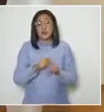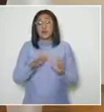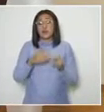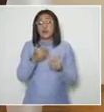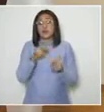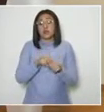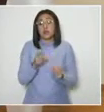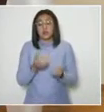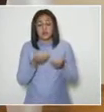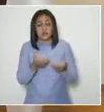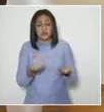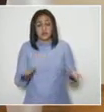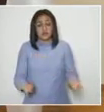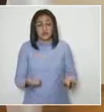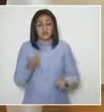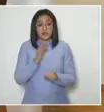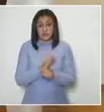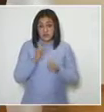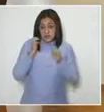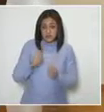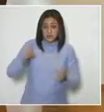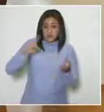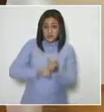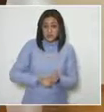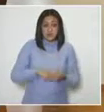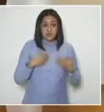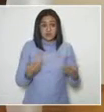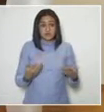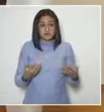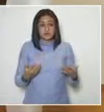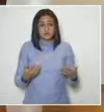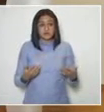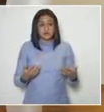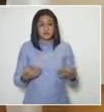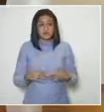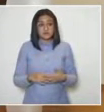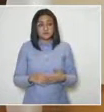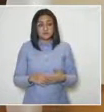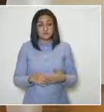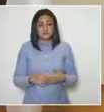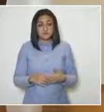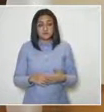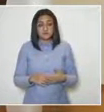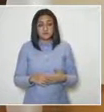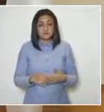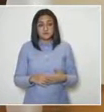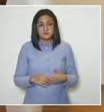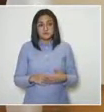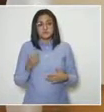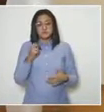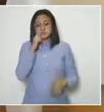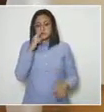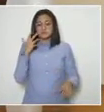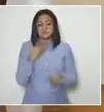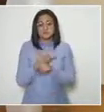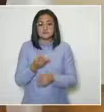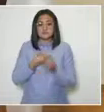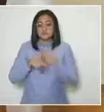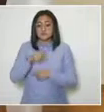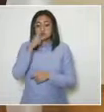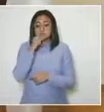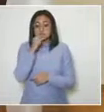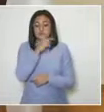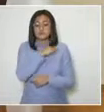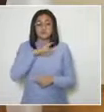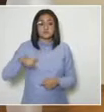calles si estan si están si es responsabilidad de la policía